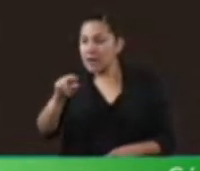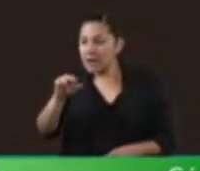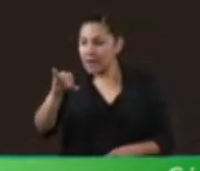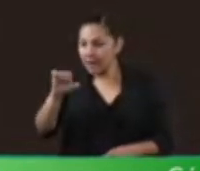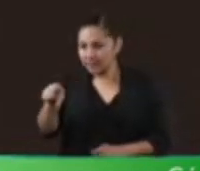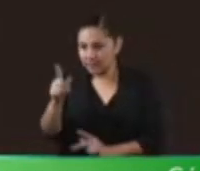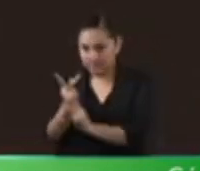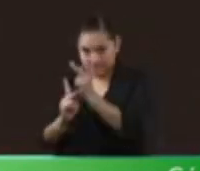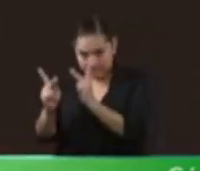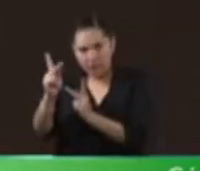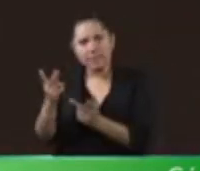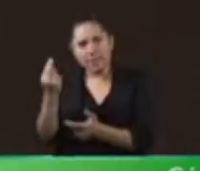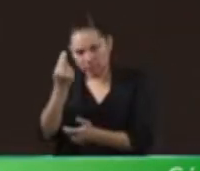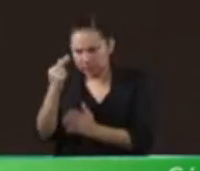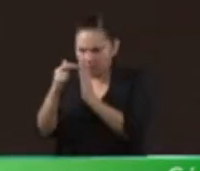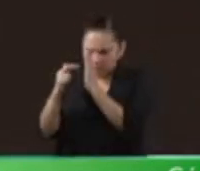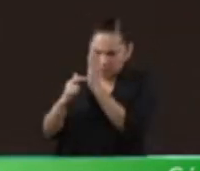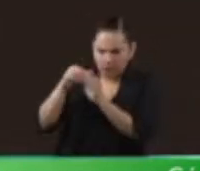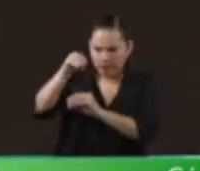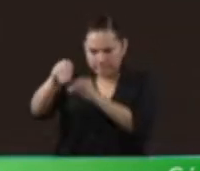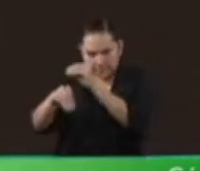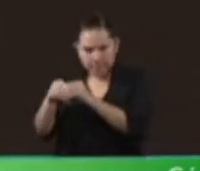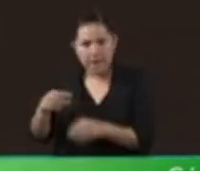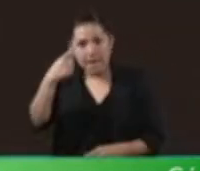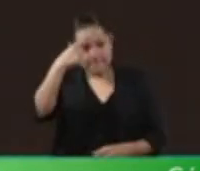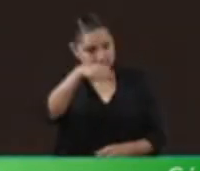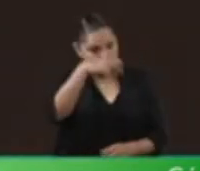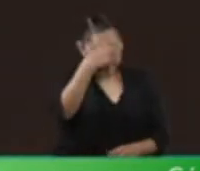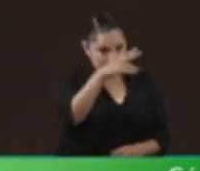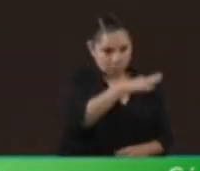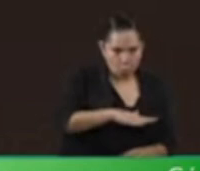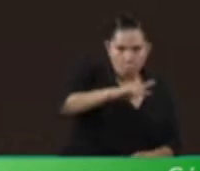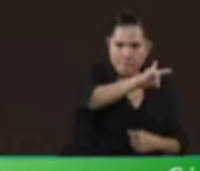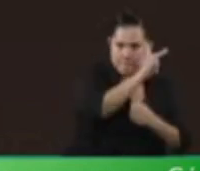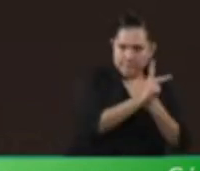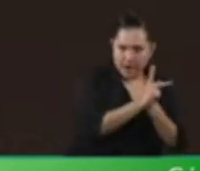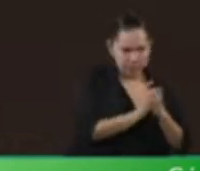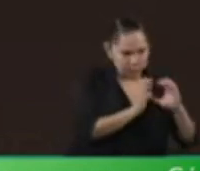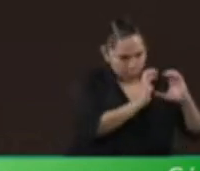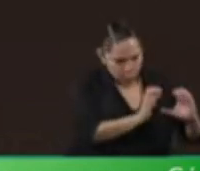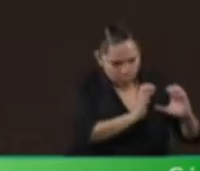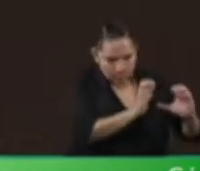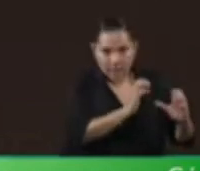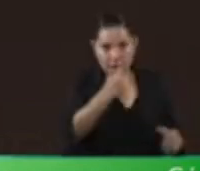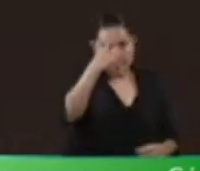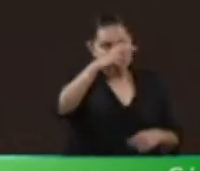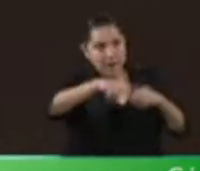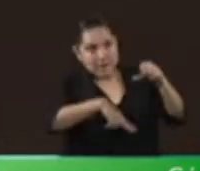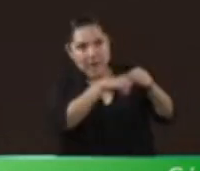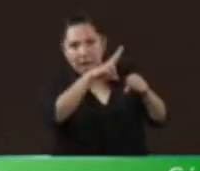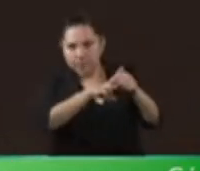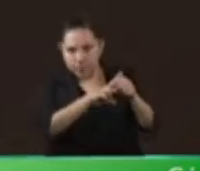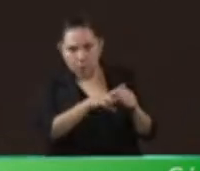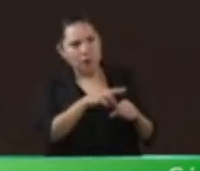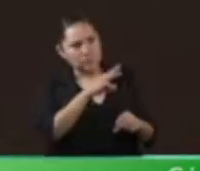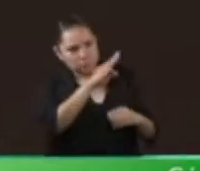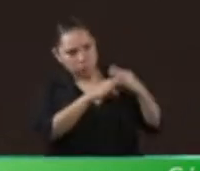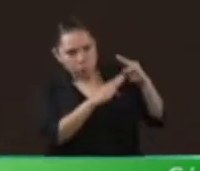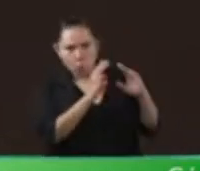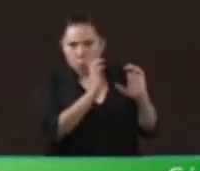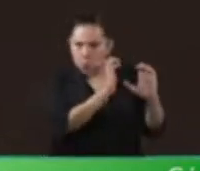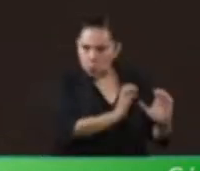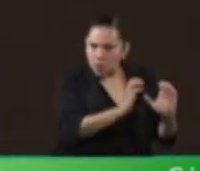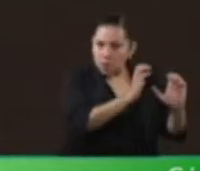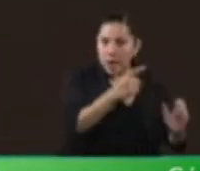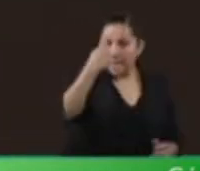país, a cuidar el medio ambiente, a una ley general de agua, y no quisieron aprobar